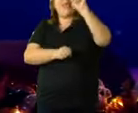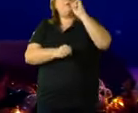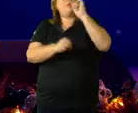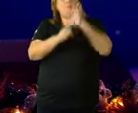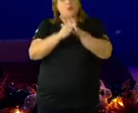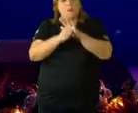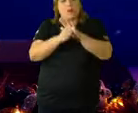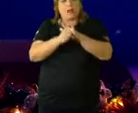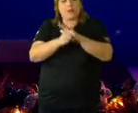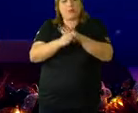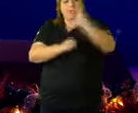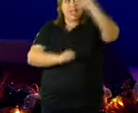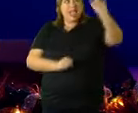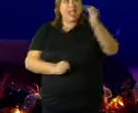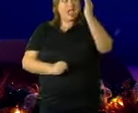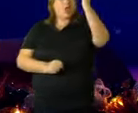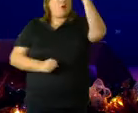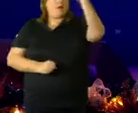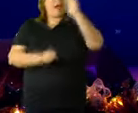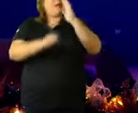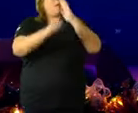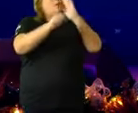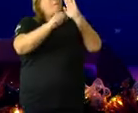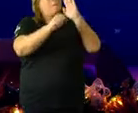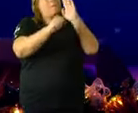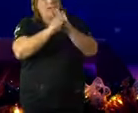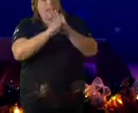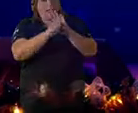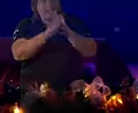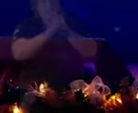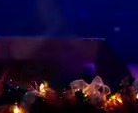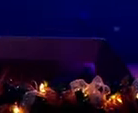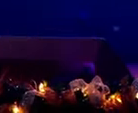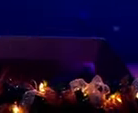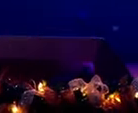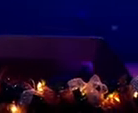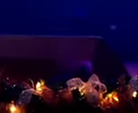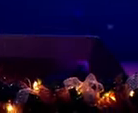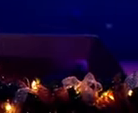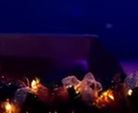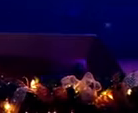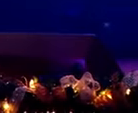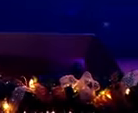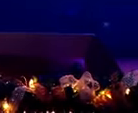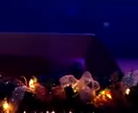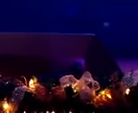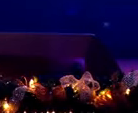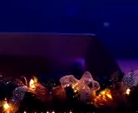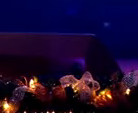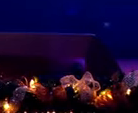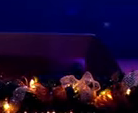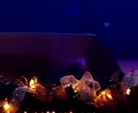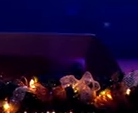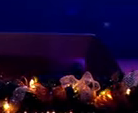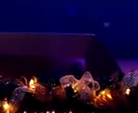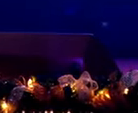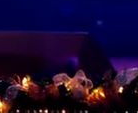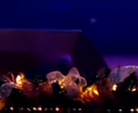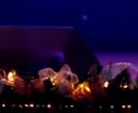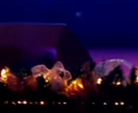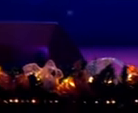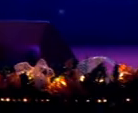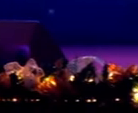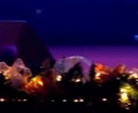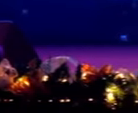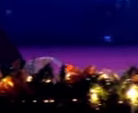palabra que dice: Jehová cumplirá. Jehová cumplirá. Pero eso tiene que llegarle hasta los pies.